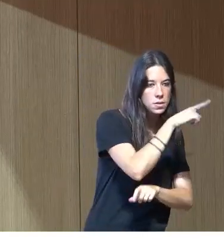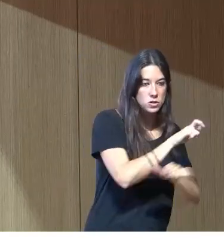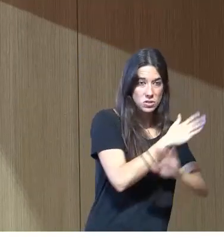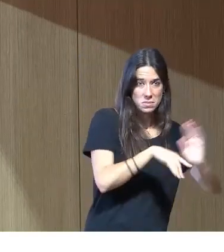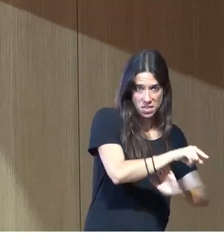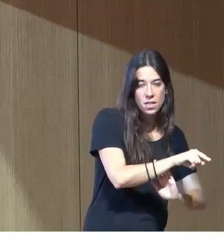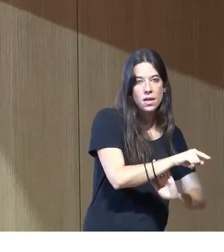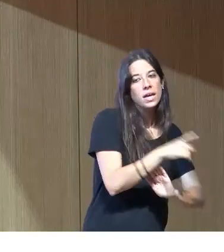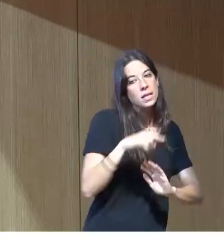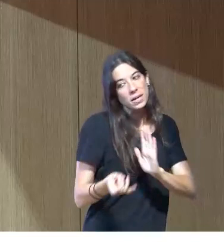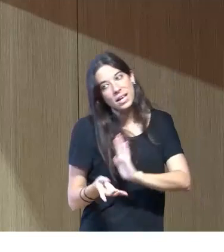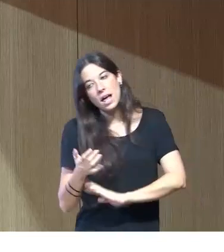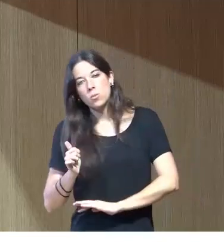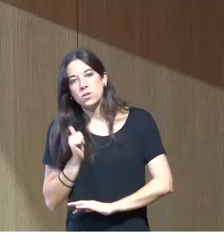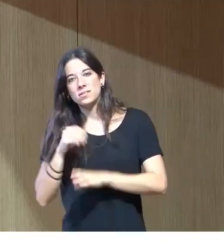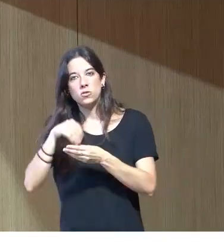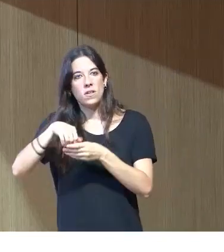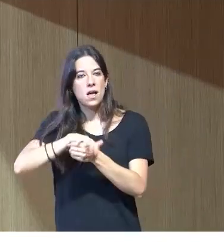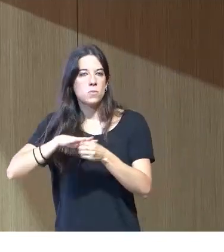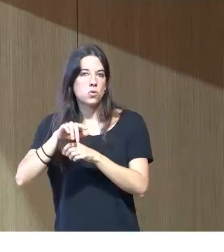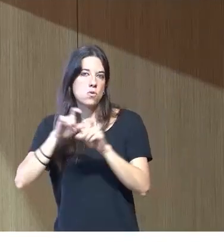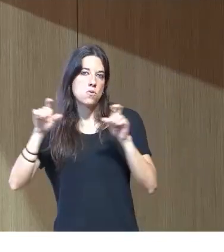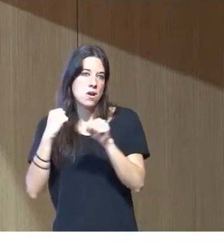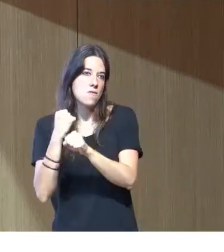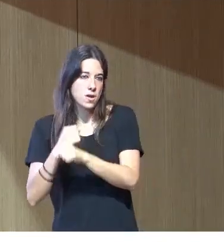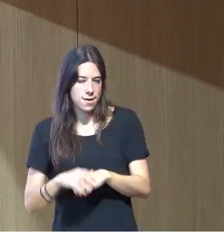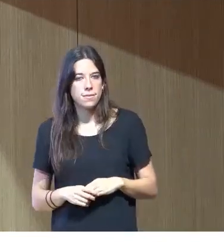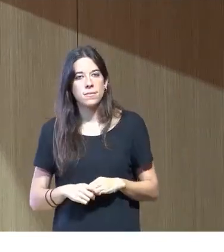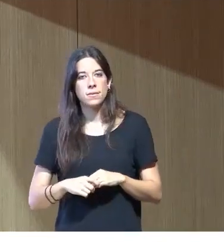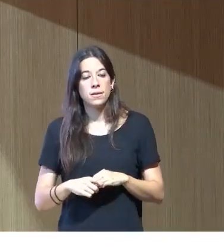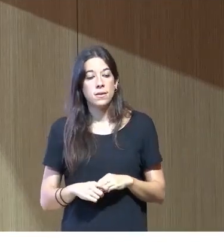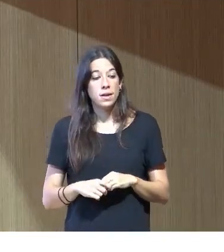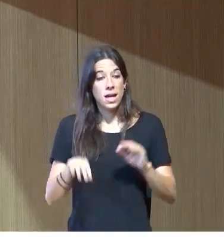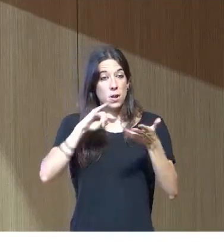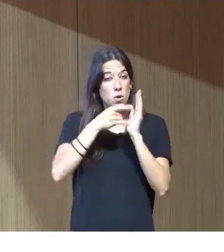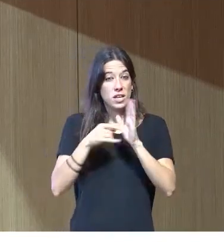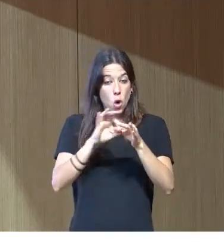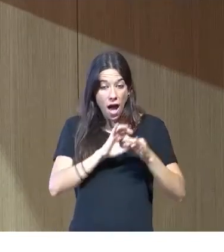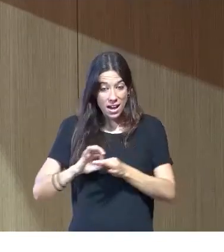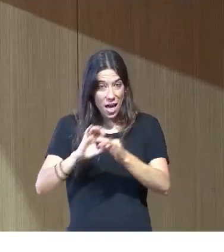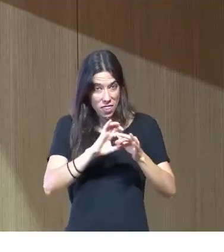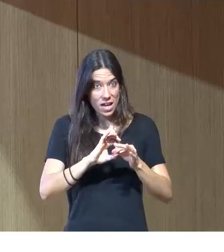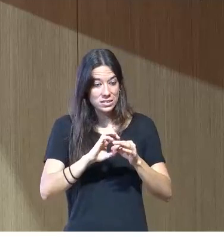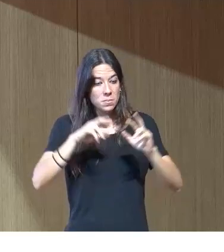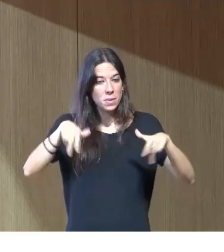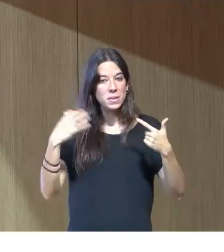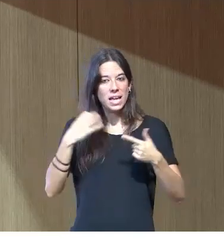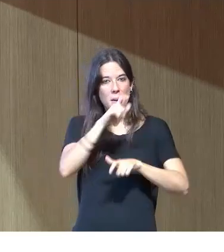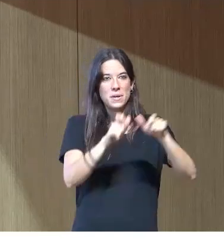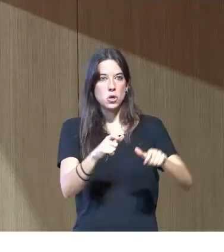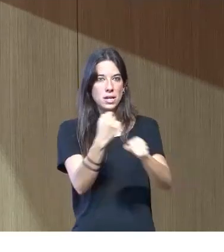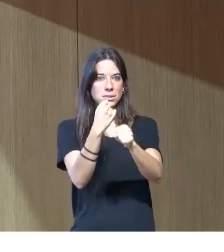generar oportunidades en el ámbito laboral y alianzas lo que nos ha permitido es sumar a muchísimos más agentes